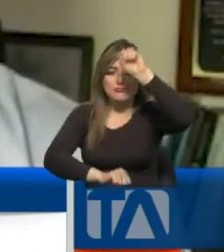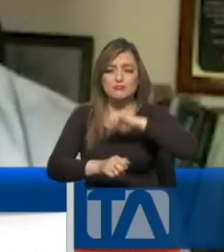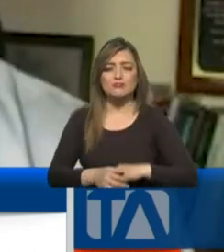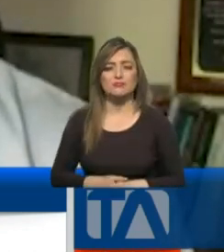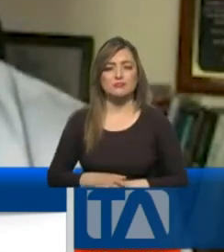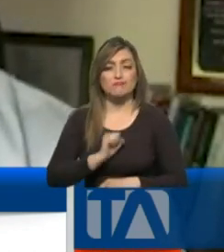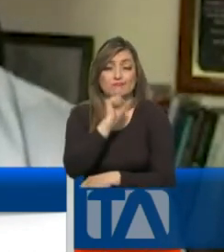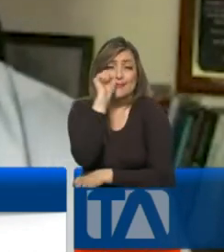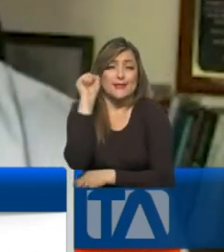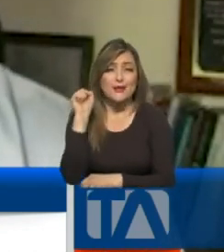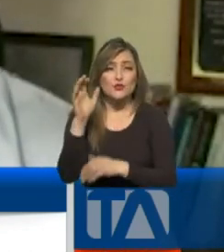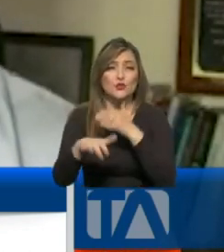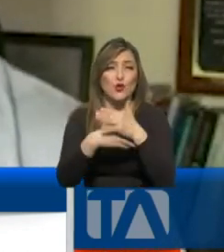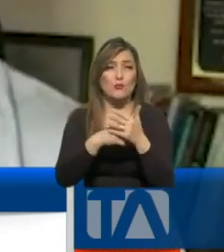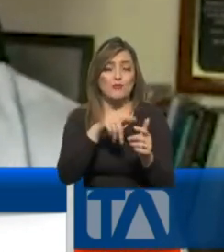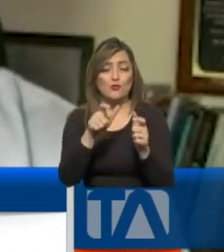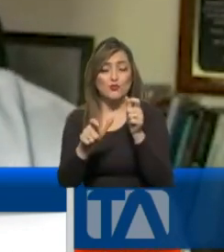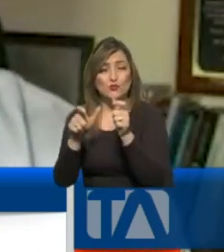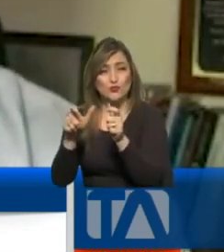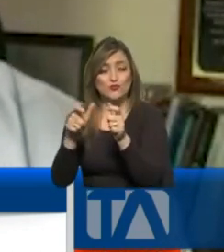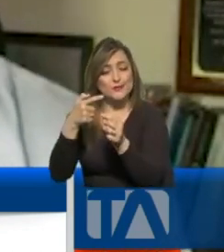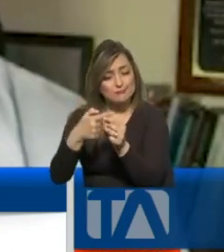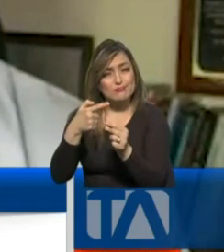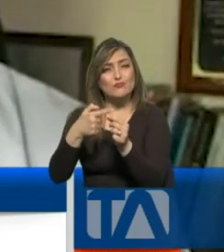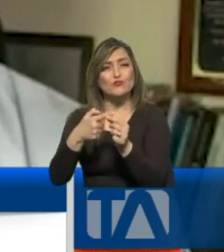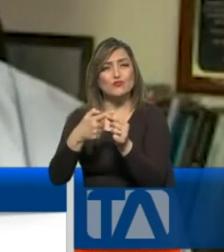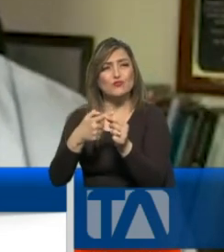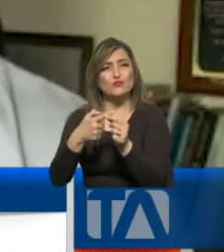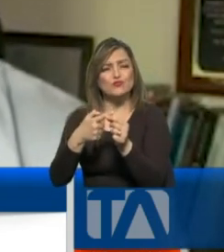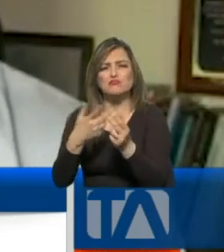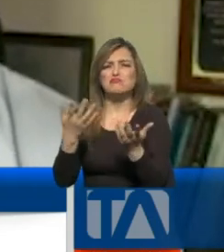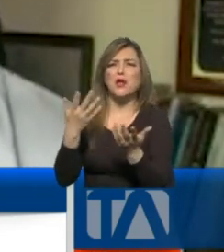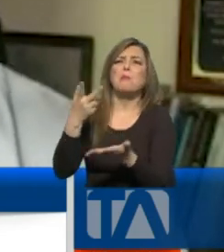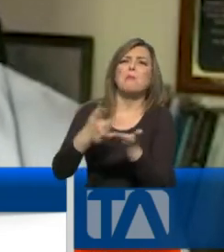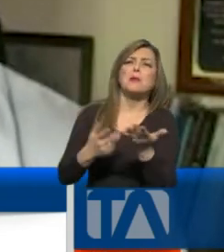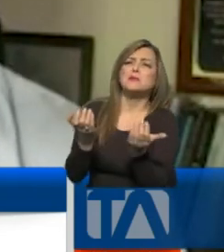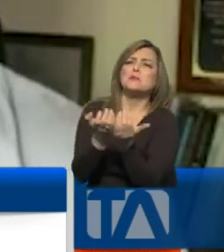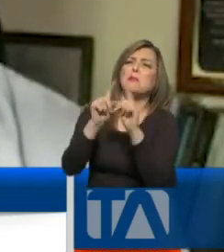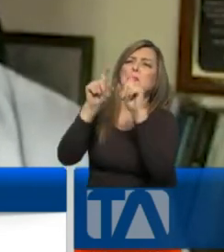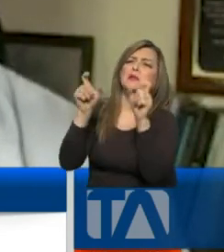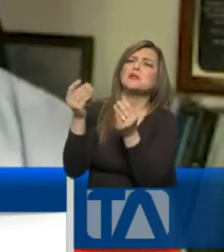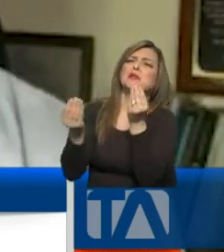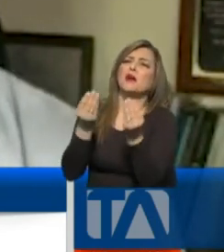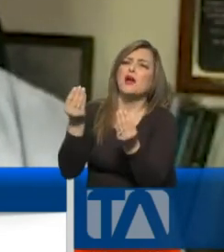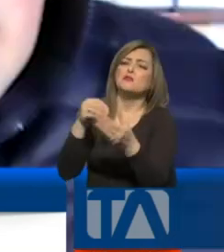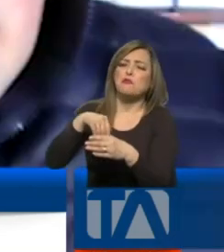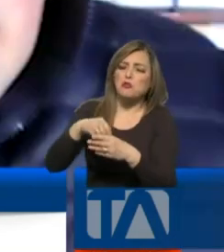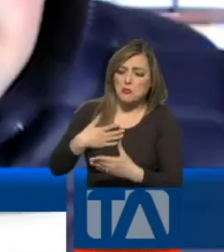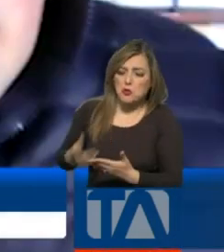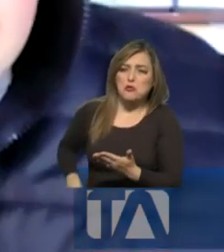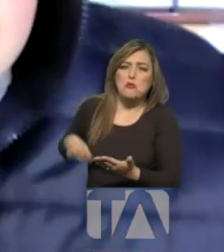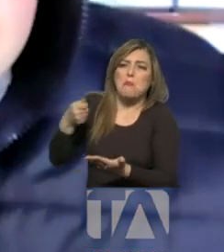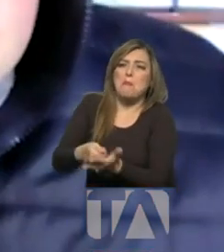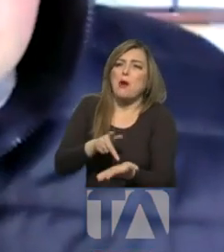un derecho para todos los ciudadanos, en este caso de Quito, conocer qué se hacen con sus recursos.